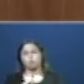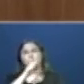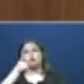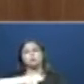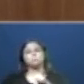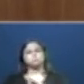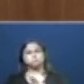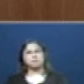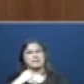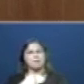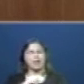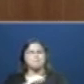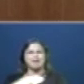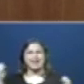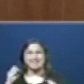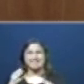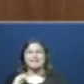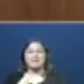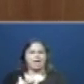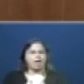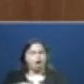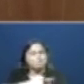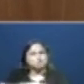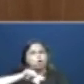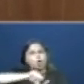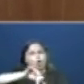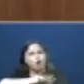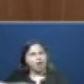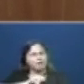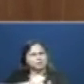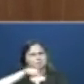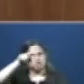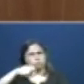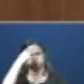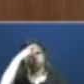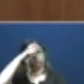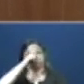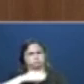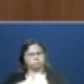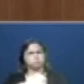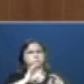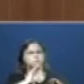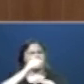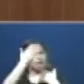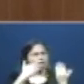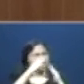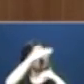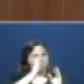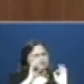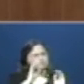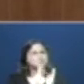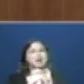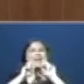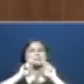trabajando para que el mundo local de Castilla y león sea muy tenido en cuenta incluso con un tratamiento específico en esa